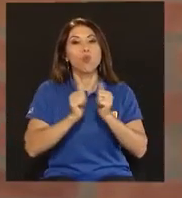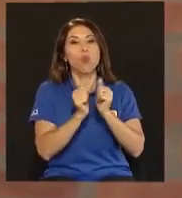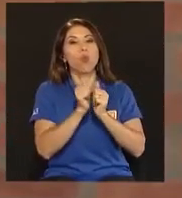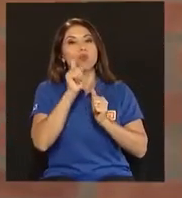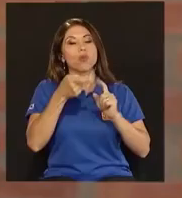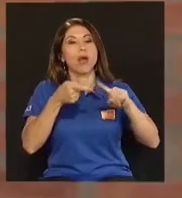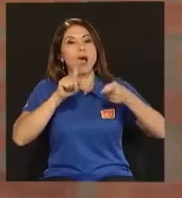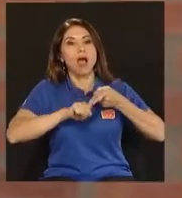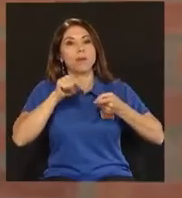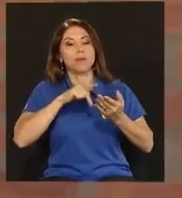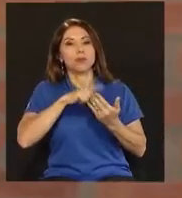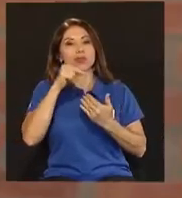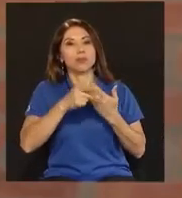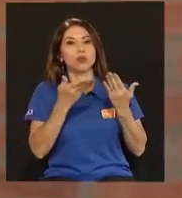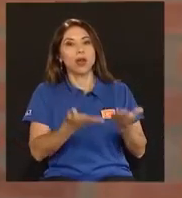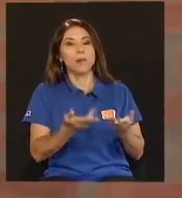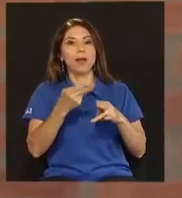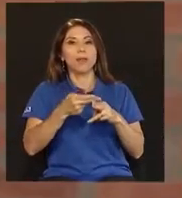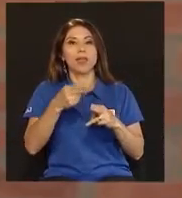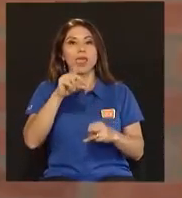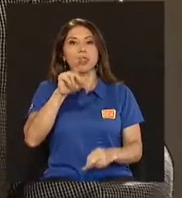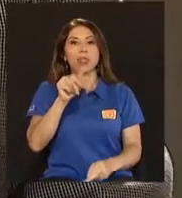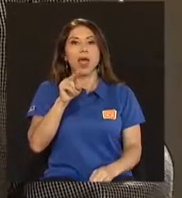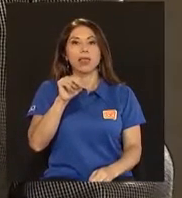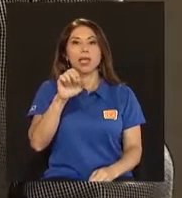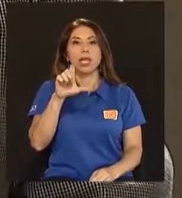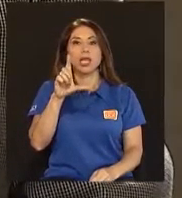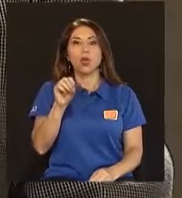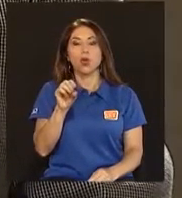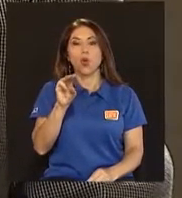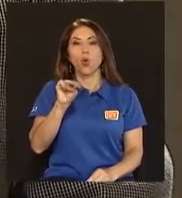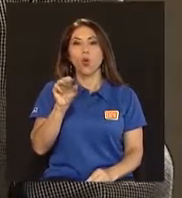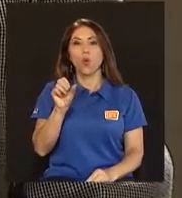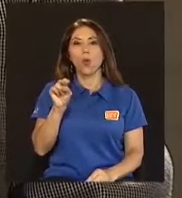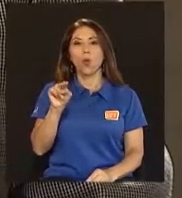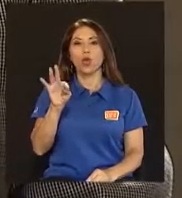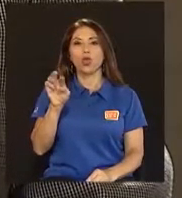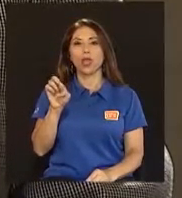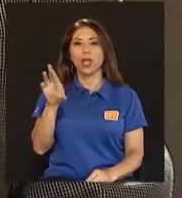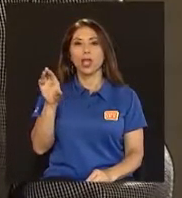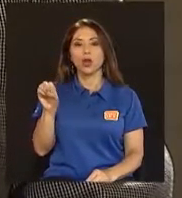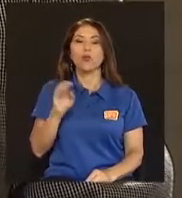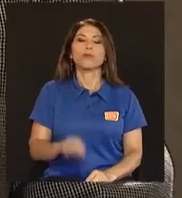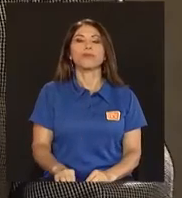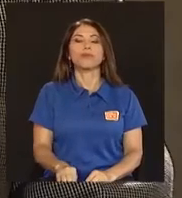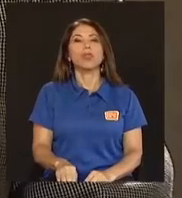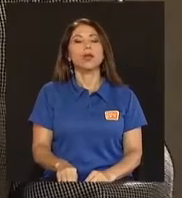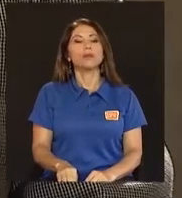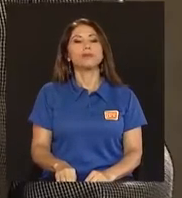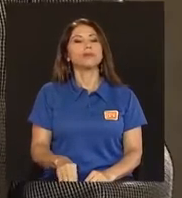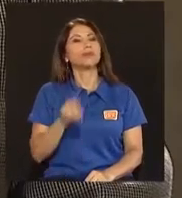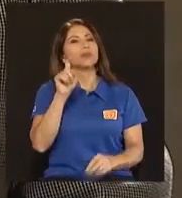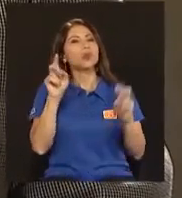de este programa, con don Danilo Montero, y decía sobre un tema que